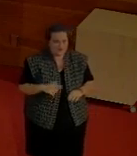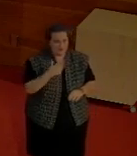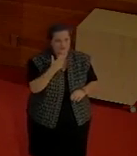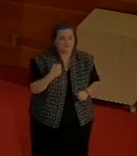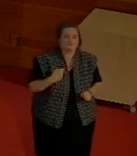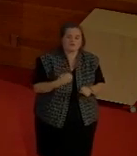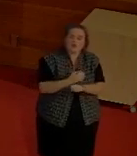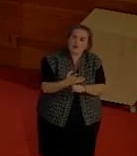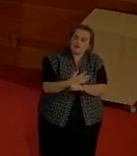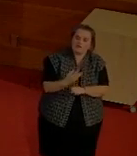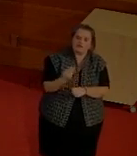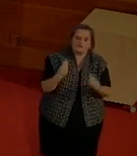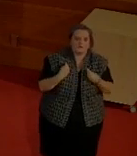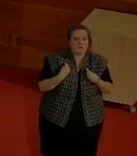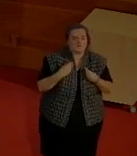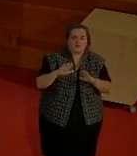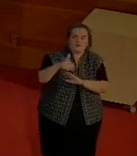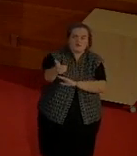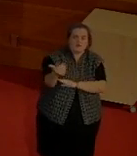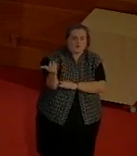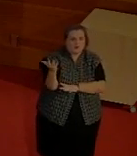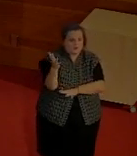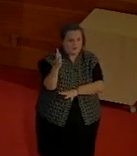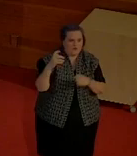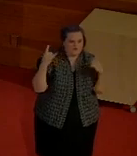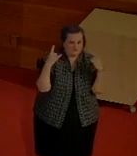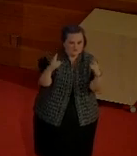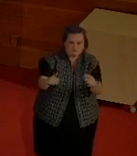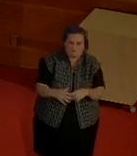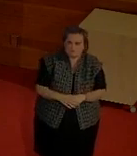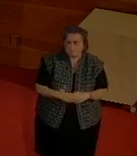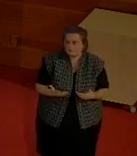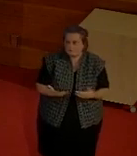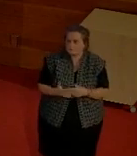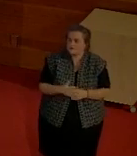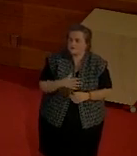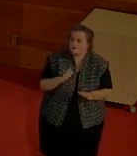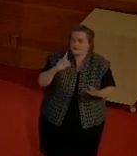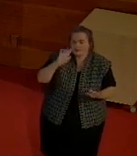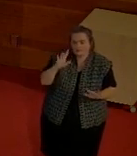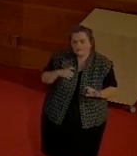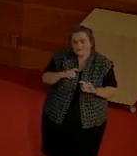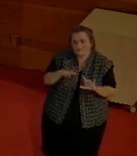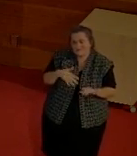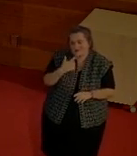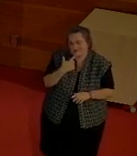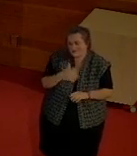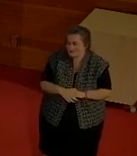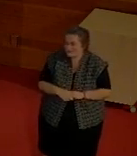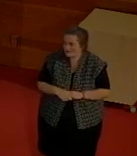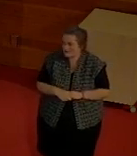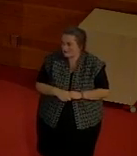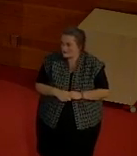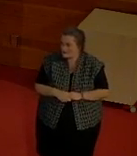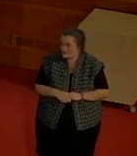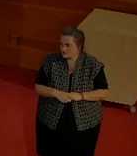jardín ahí fuera la jungla en fin siempre se pueden entender las cosas atravesadas pero creo que era claro lo que quiere decir lo que quería decir acabo de comentarlo